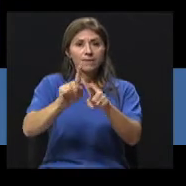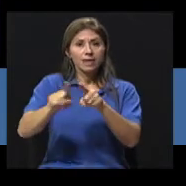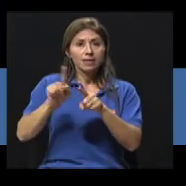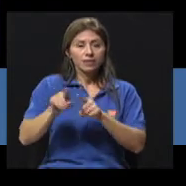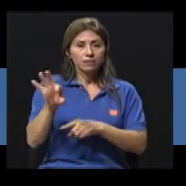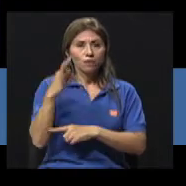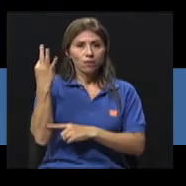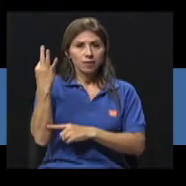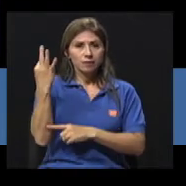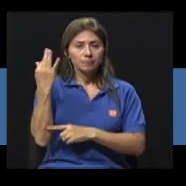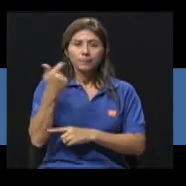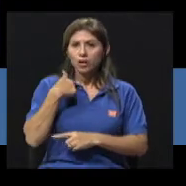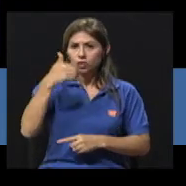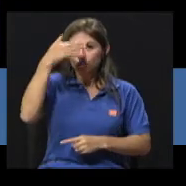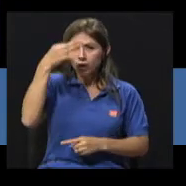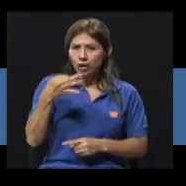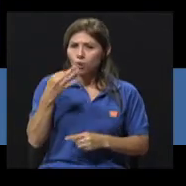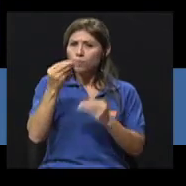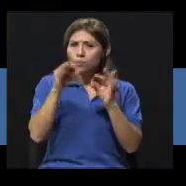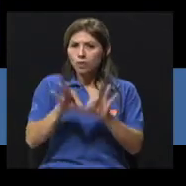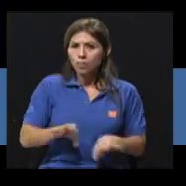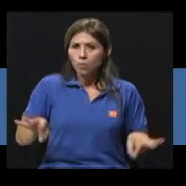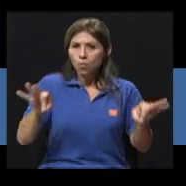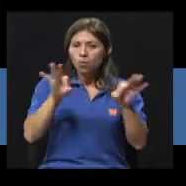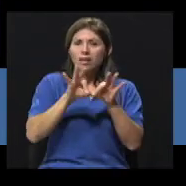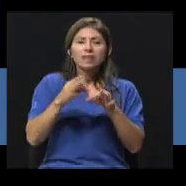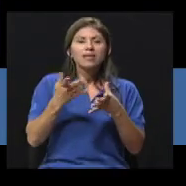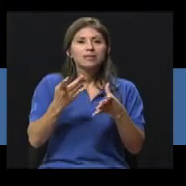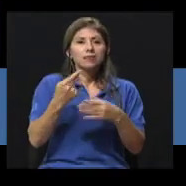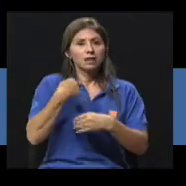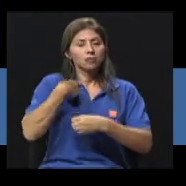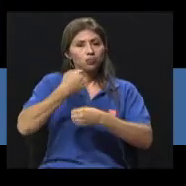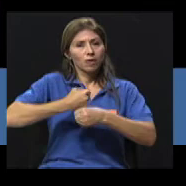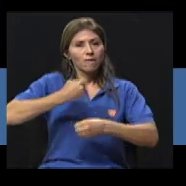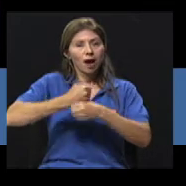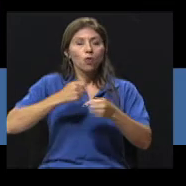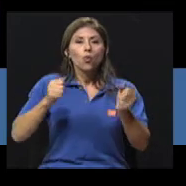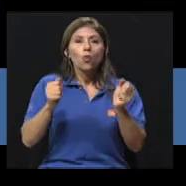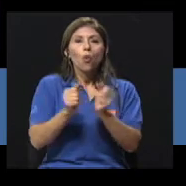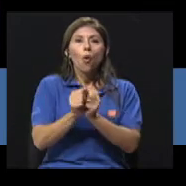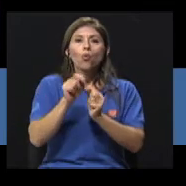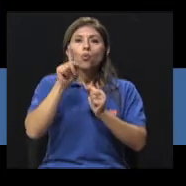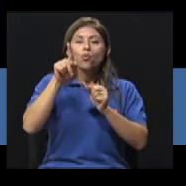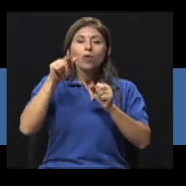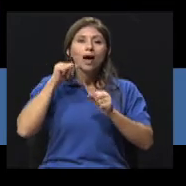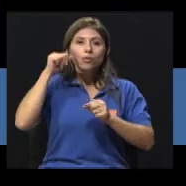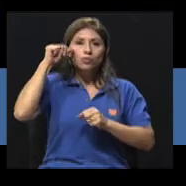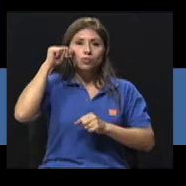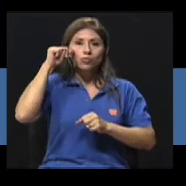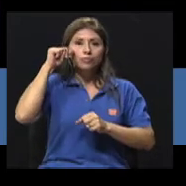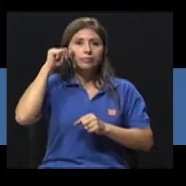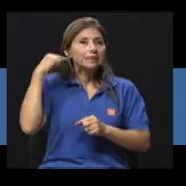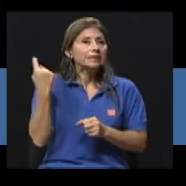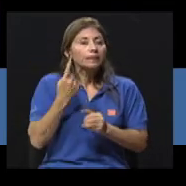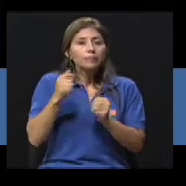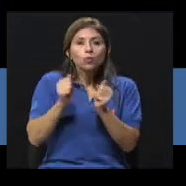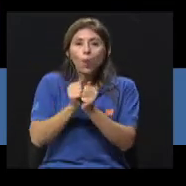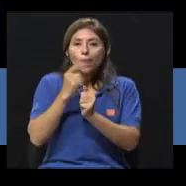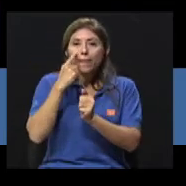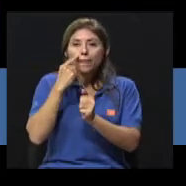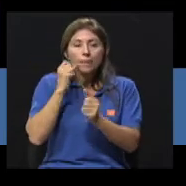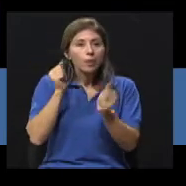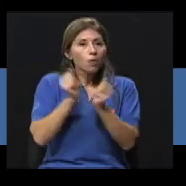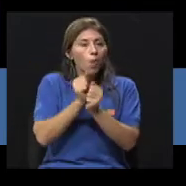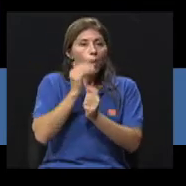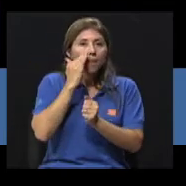Lo trabajamos de diferentes formas, ¿verdad? Yo creo que una muy importante es que yo trabajo con un adulto, generalmente